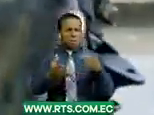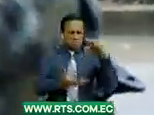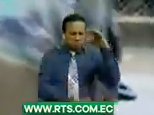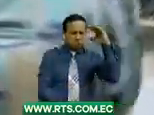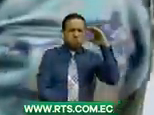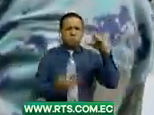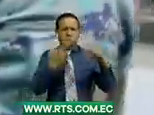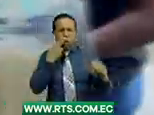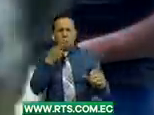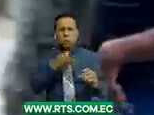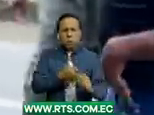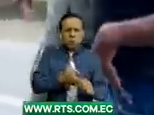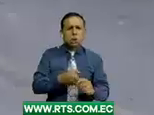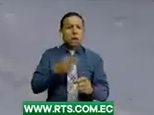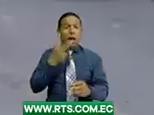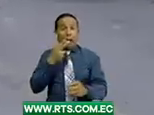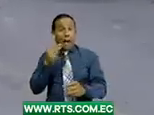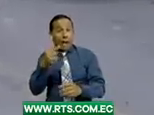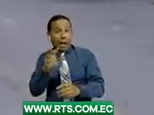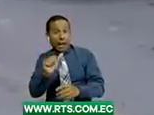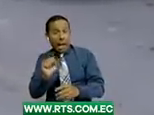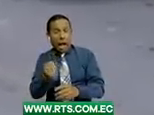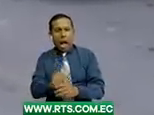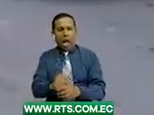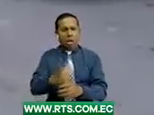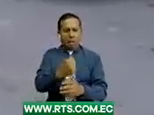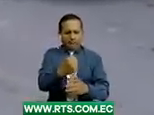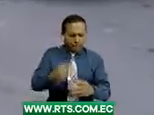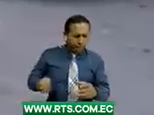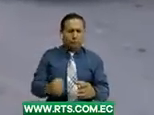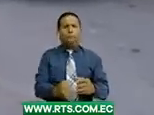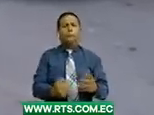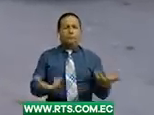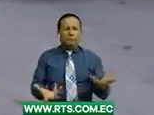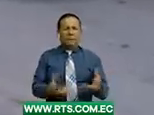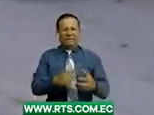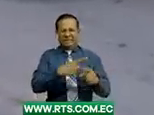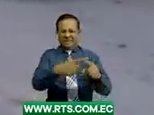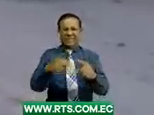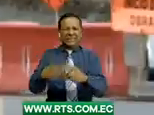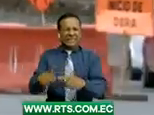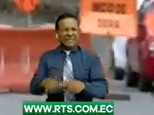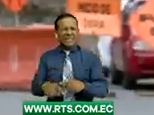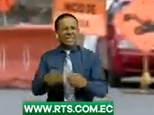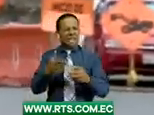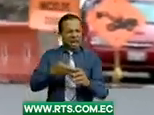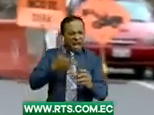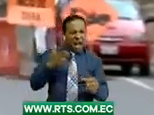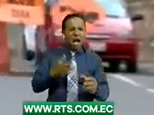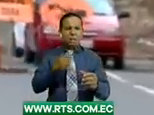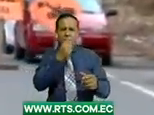precursores químicos, cilindros de gas, motores fuera de borda, camiones con material aurífero, armas y droga.